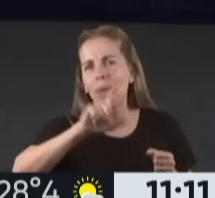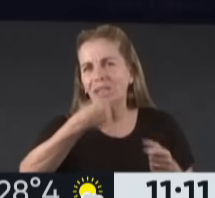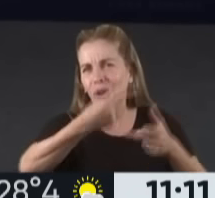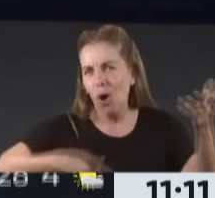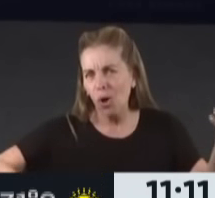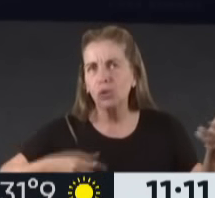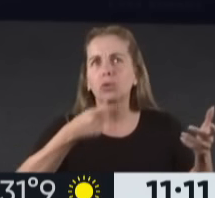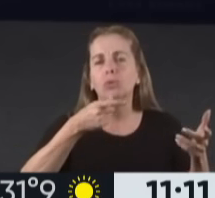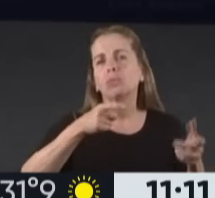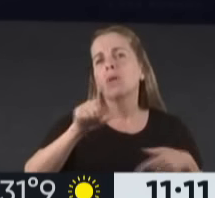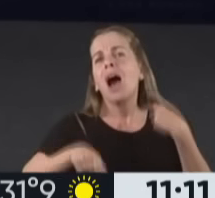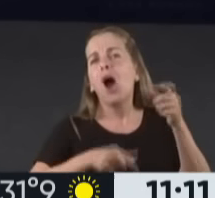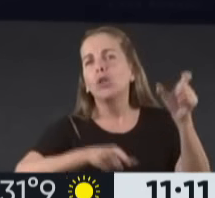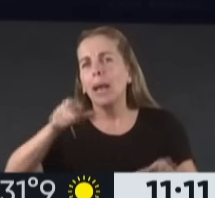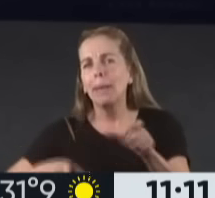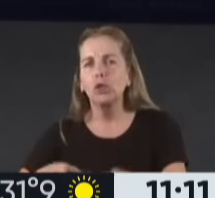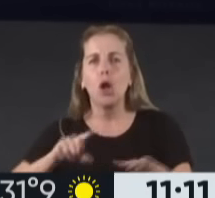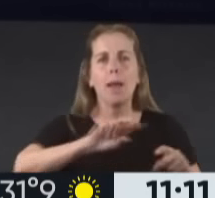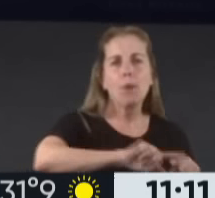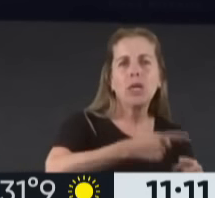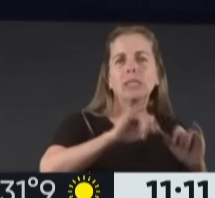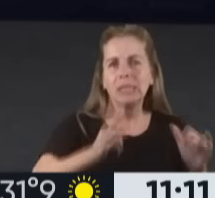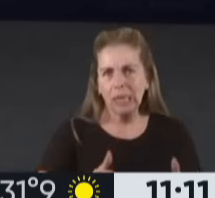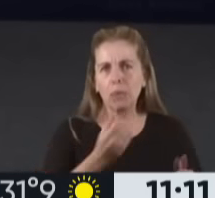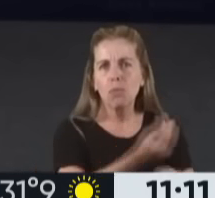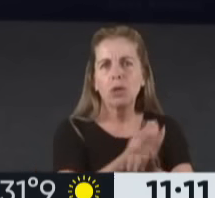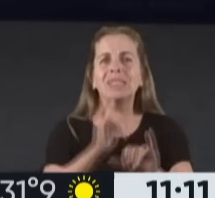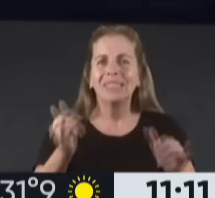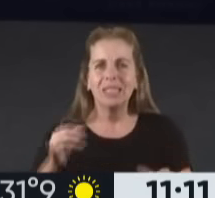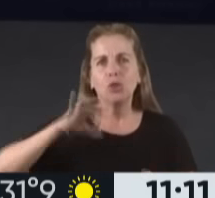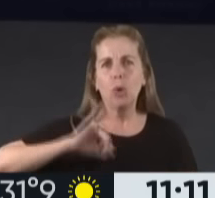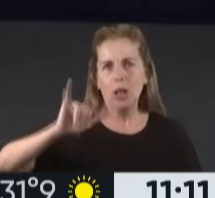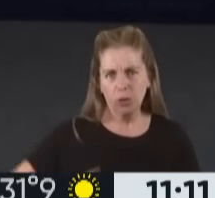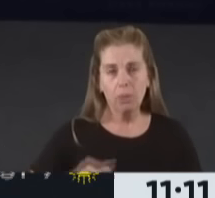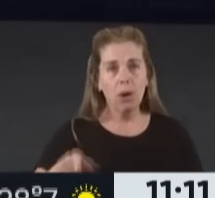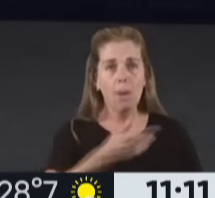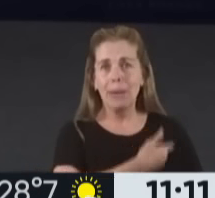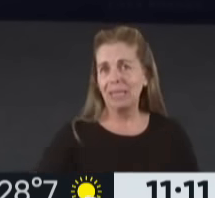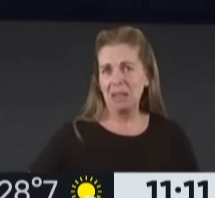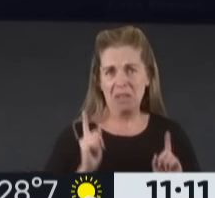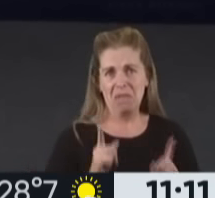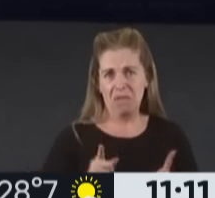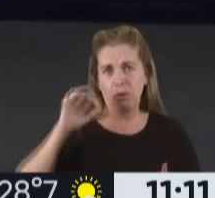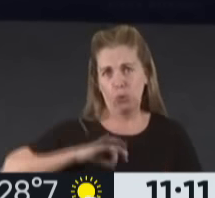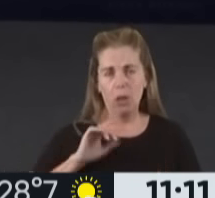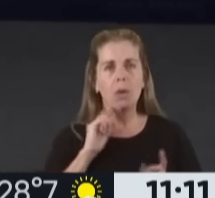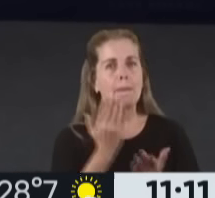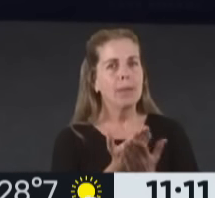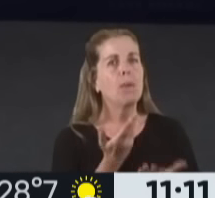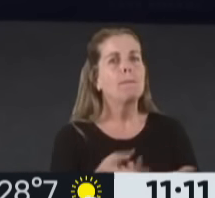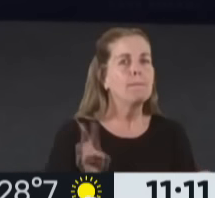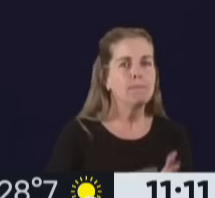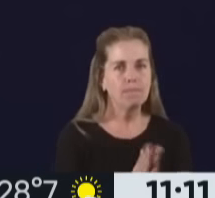a los diferentes funcionarios públicos. Cabe la aclaración, ruego nuevamente que chequeen la